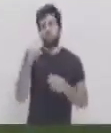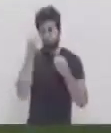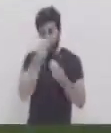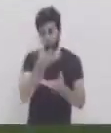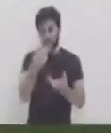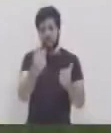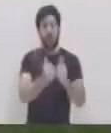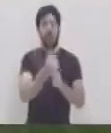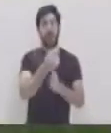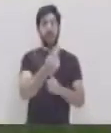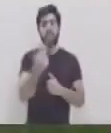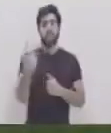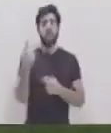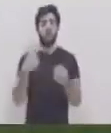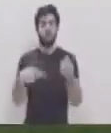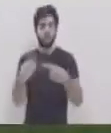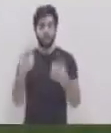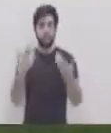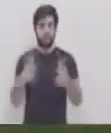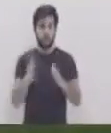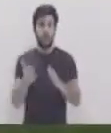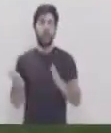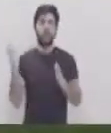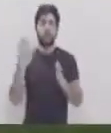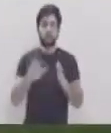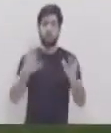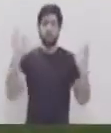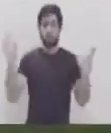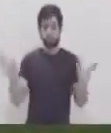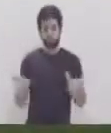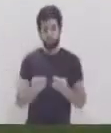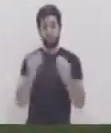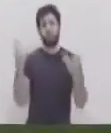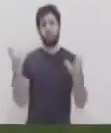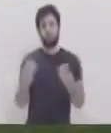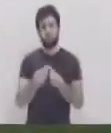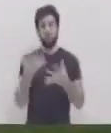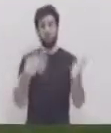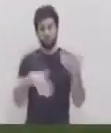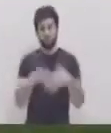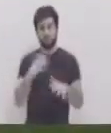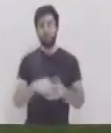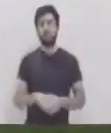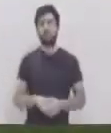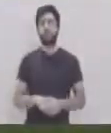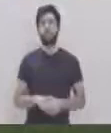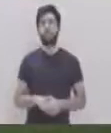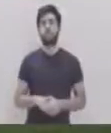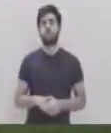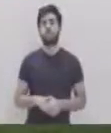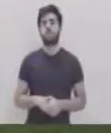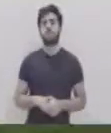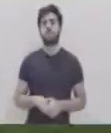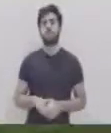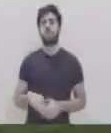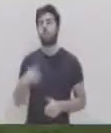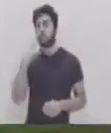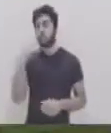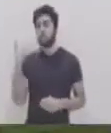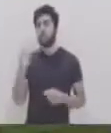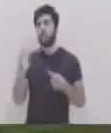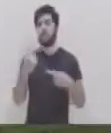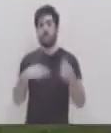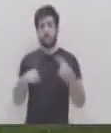a brindarles una a una las señas para irlas dirigiendo y después hacemos una recapitulación de todo lo que estamos aprendiendo. Es un gusto